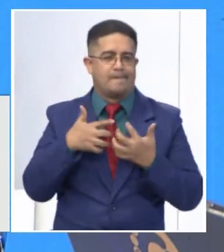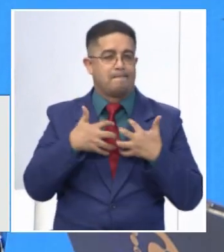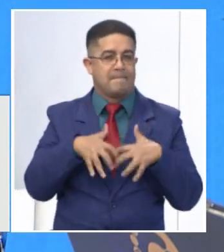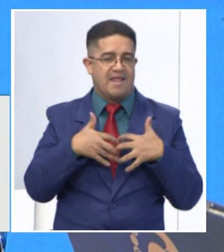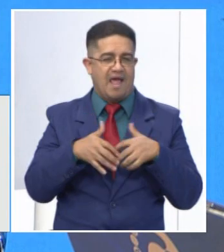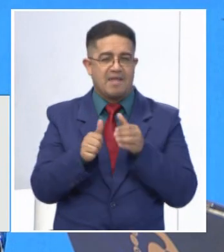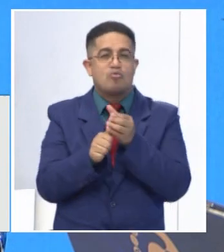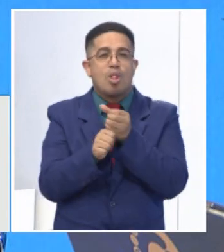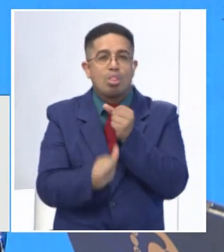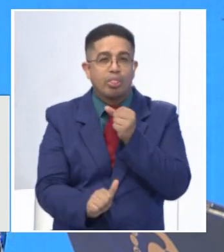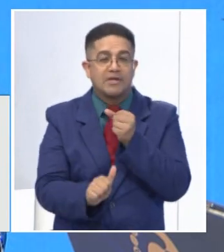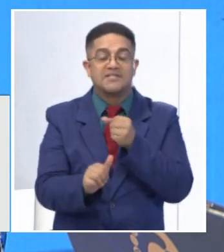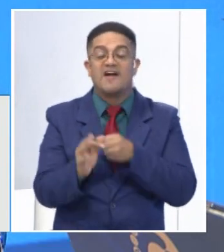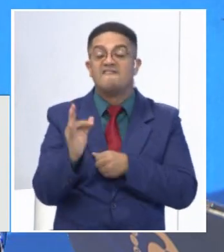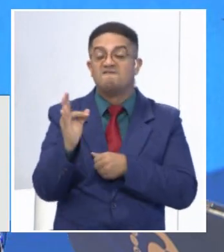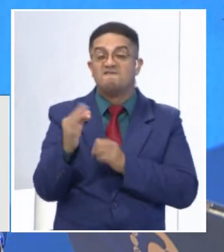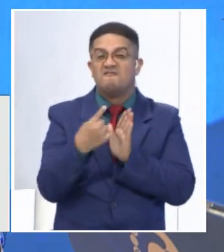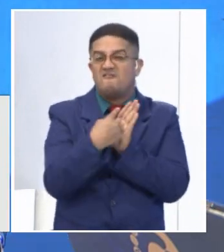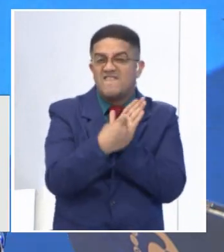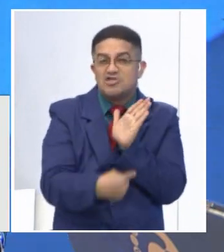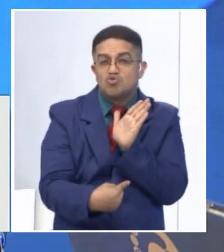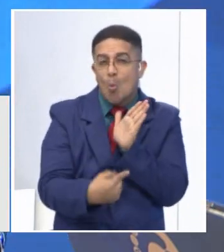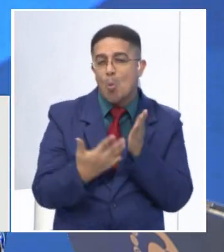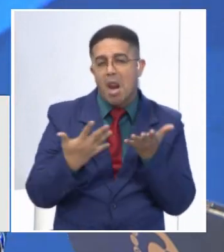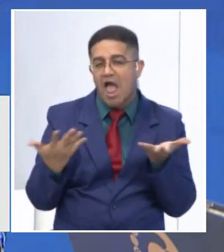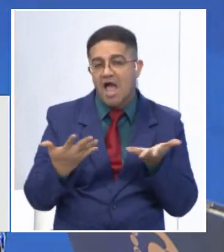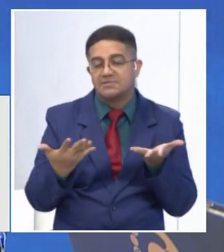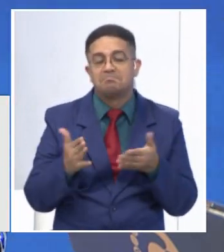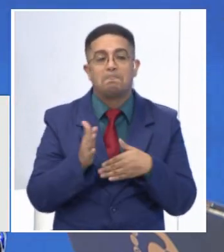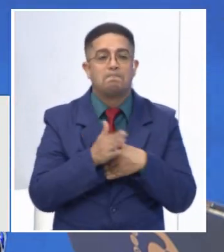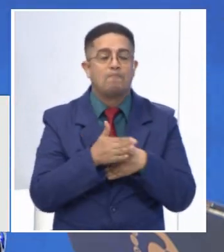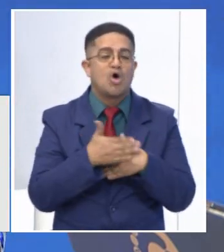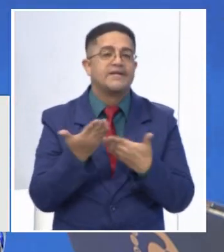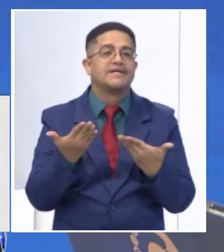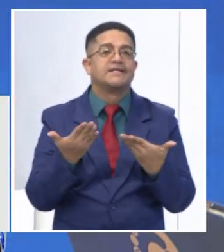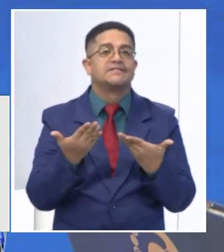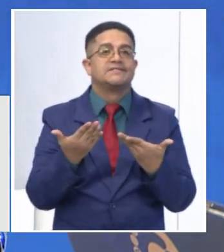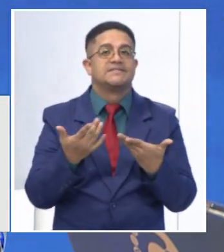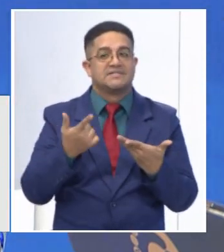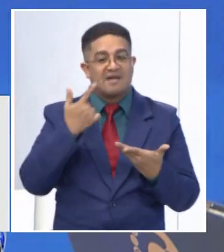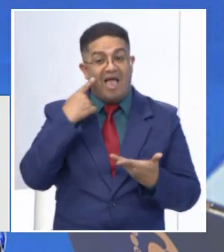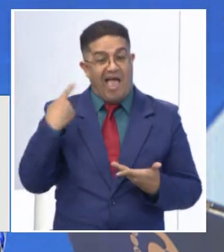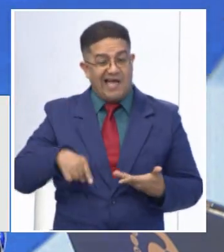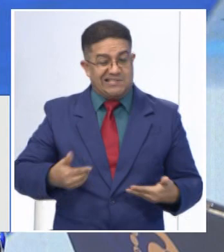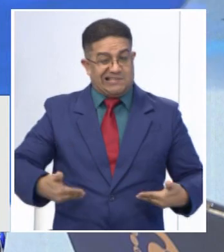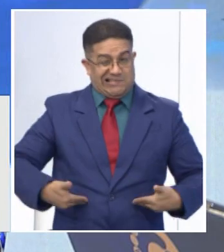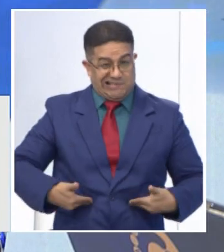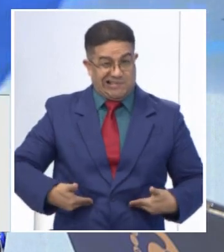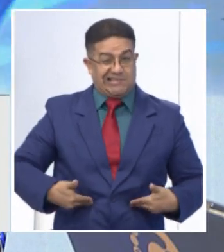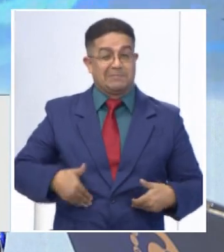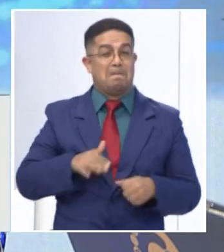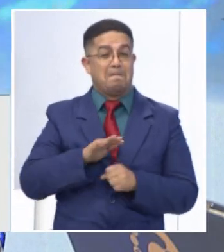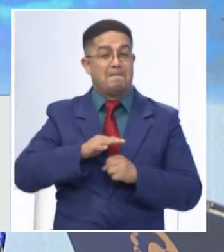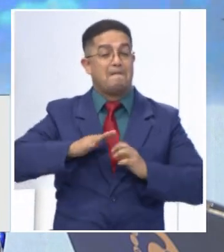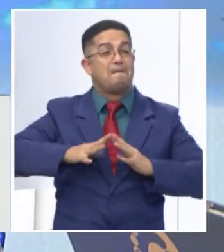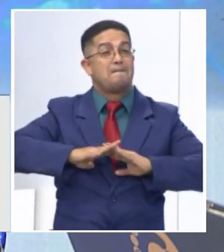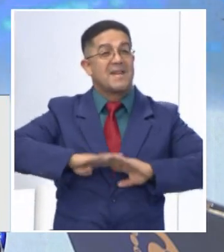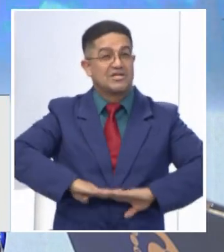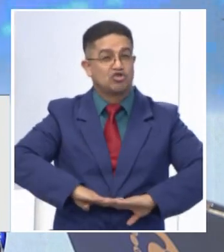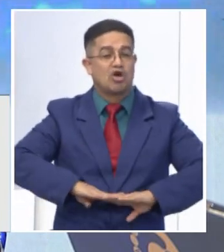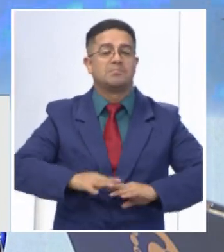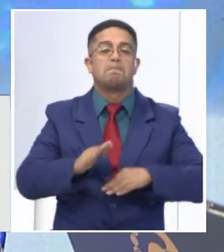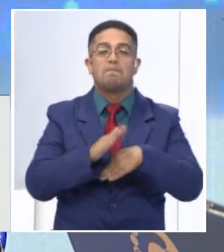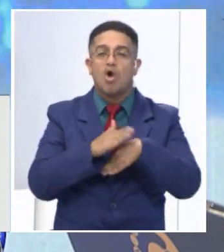defecación. Entonces, una fisura anal se puede presentar bien sea porque hay un aumento de la presión a nivel del esfínter anal interno, recordando que el esfínter